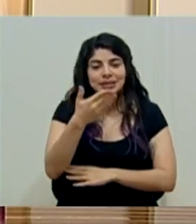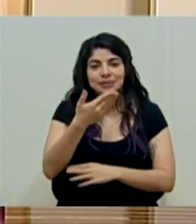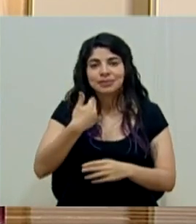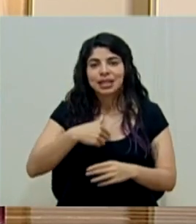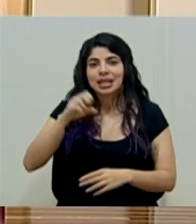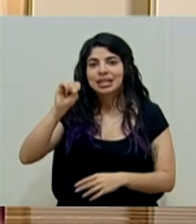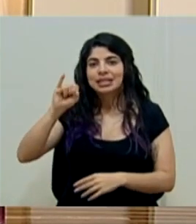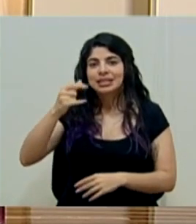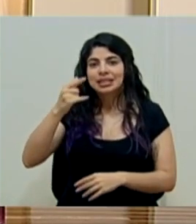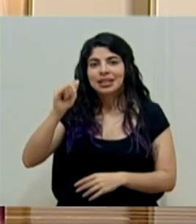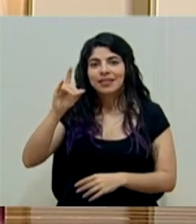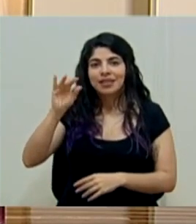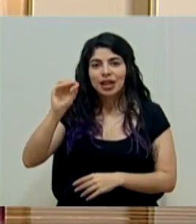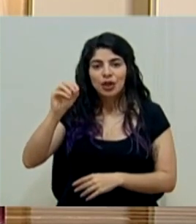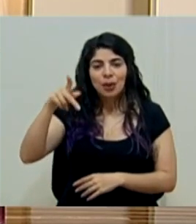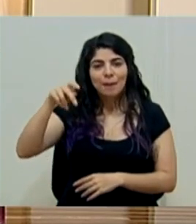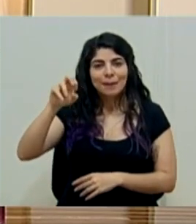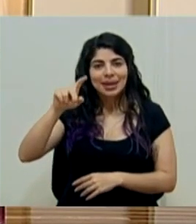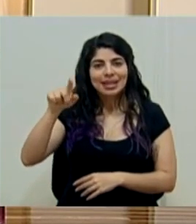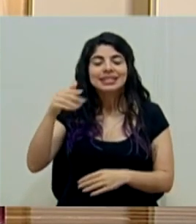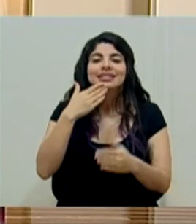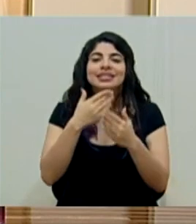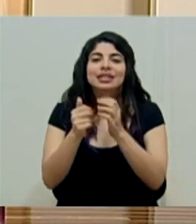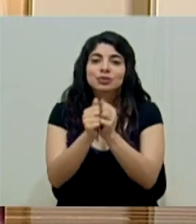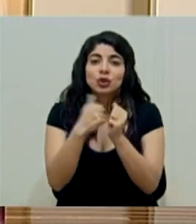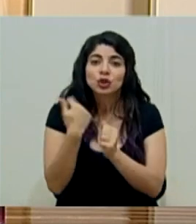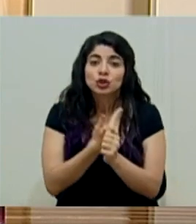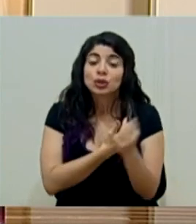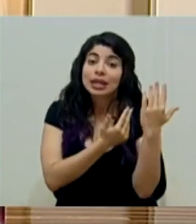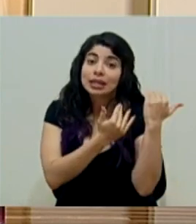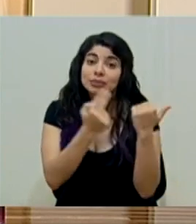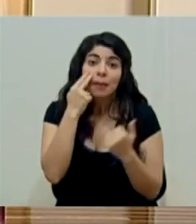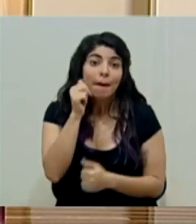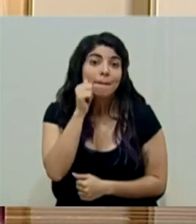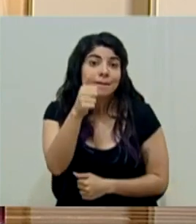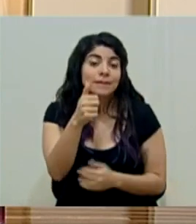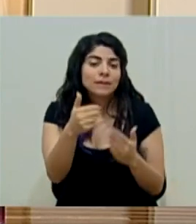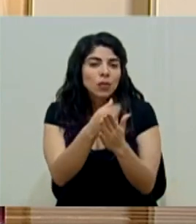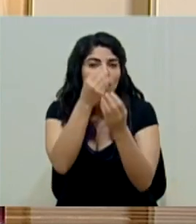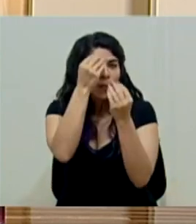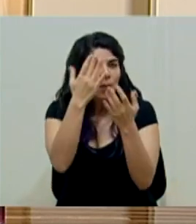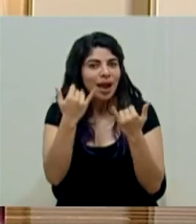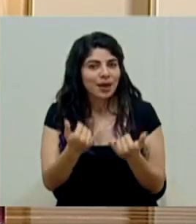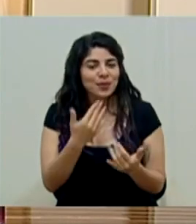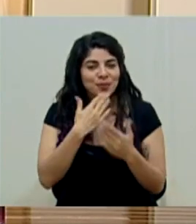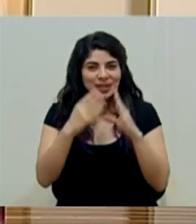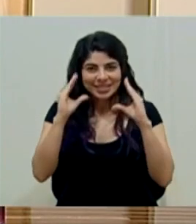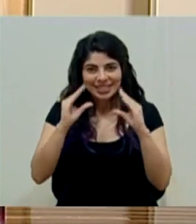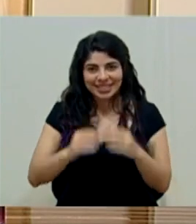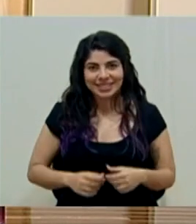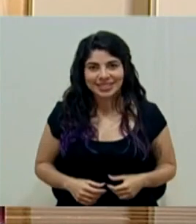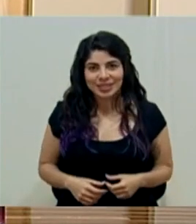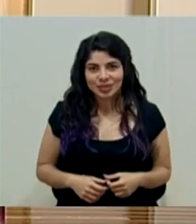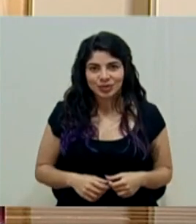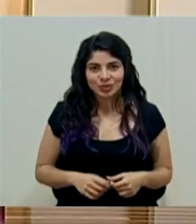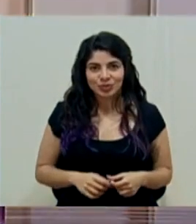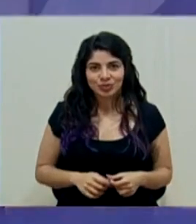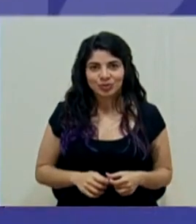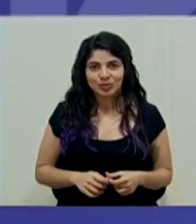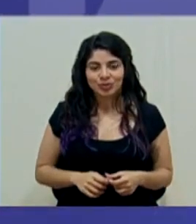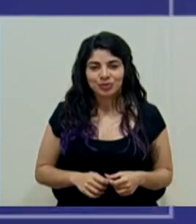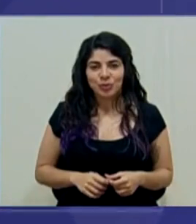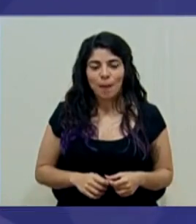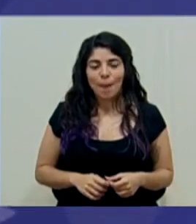el señor Sigifredo Pérez. Gracias por acompañarnos. Los esperamos mañana con una nueva actualización. Muy buenas tardes.